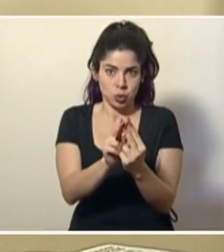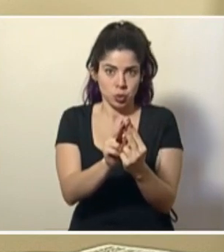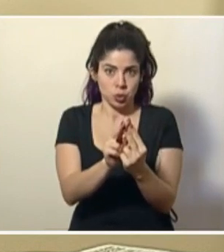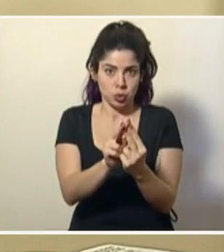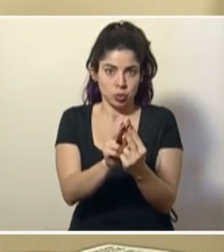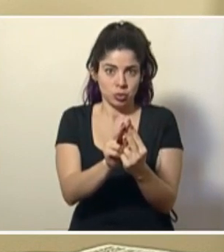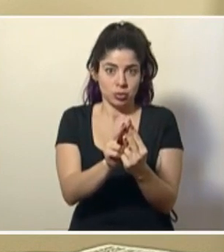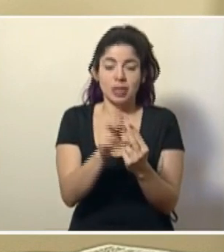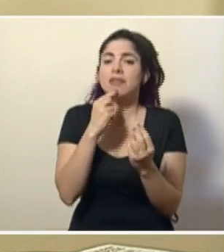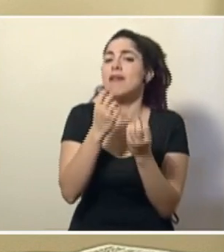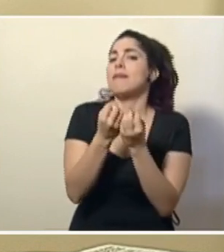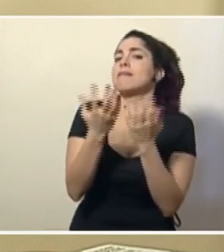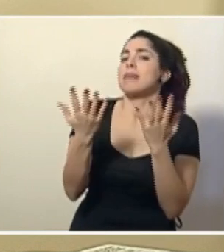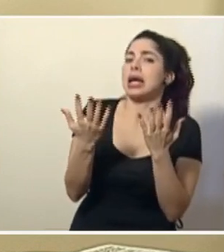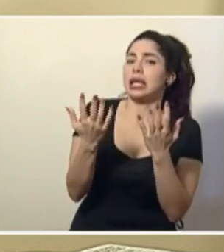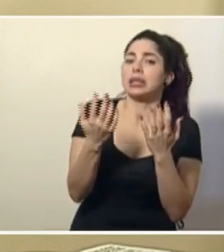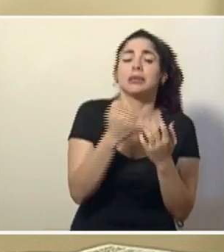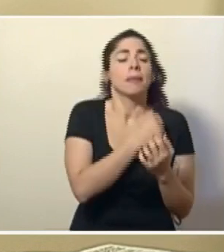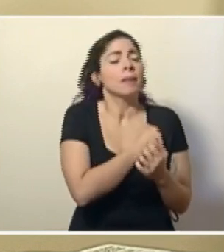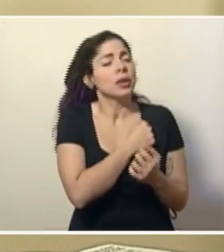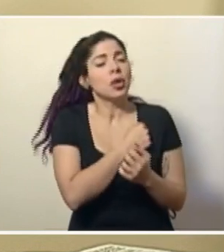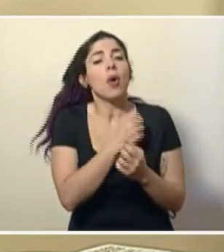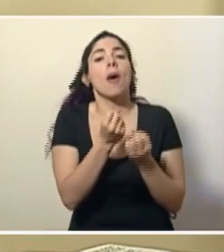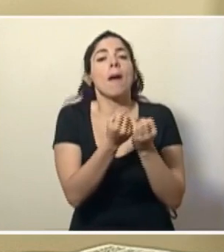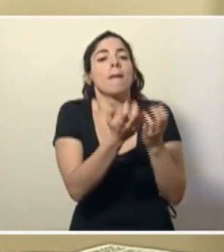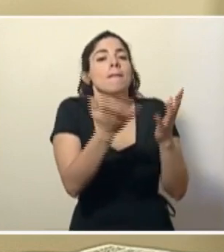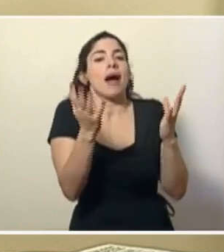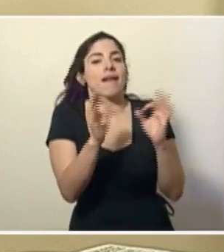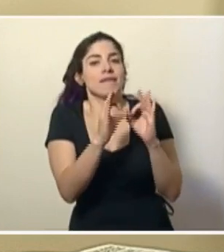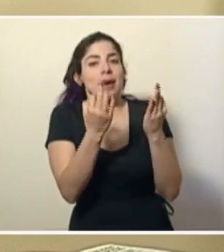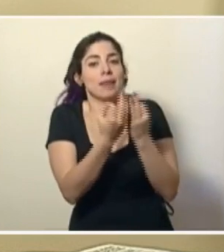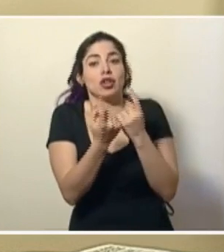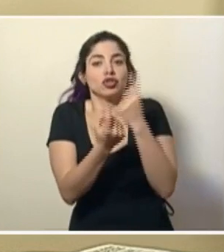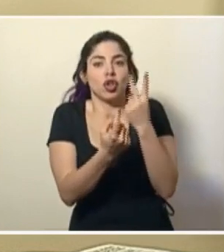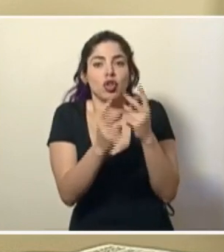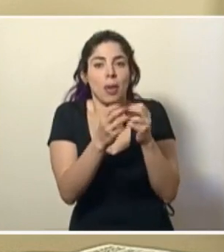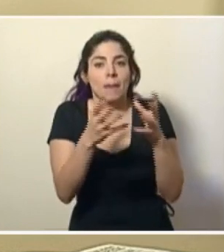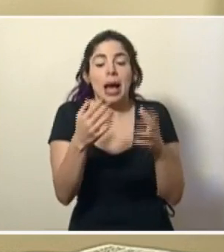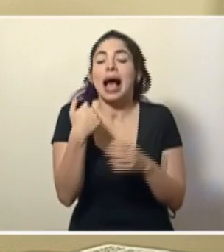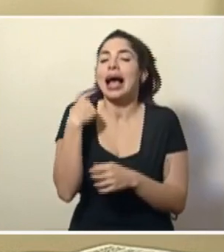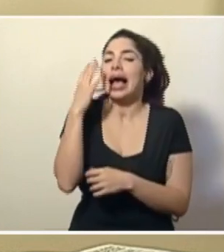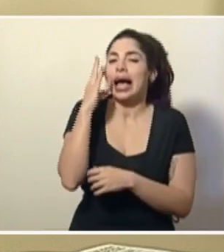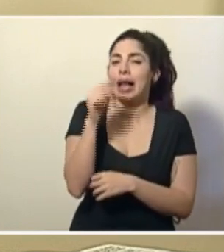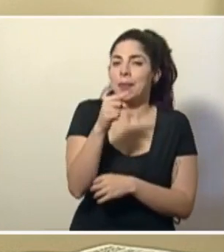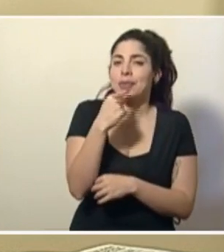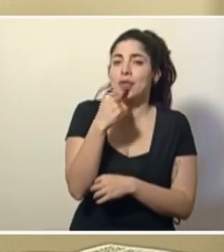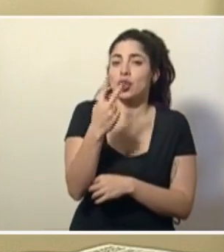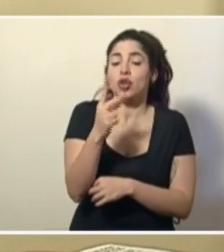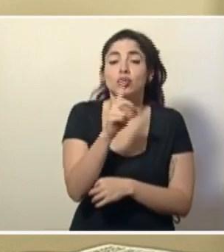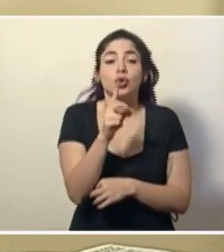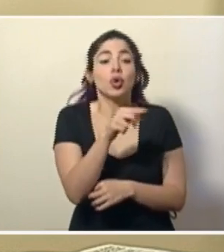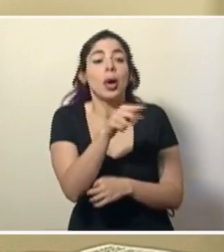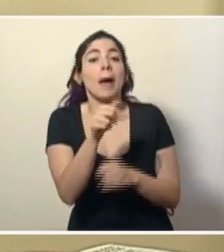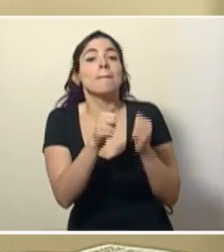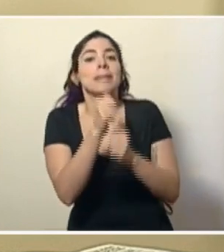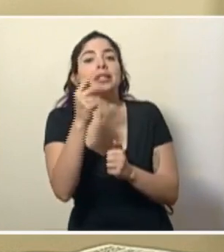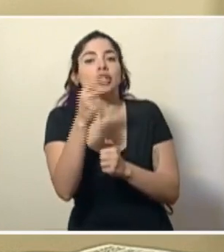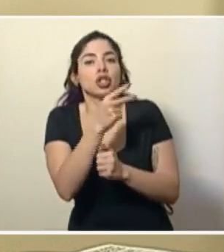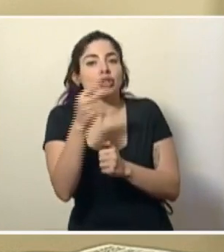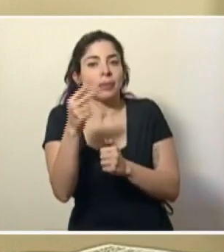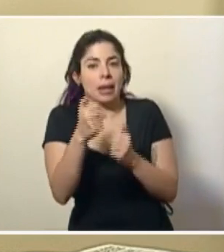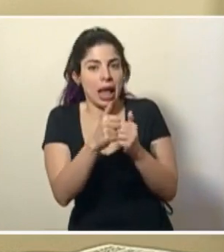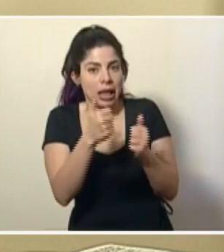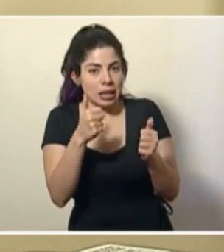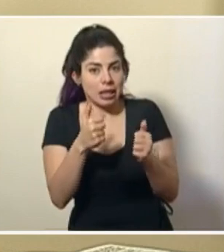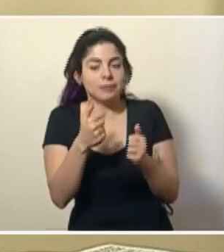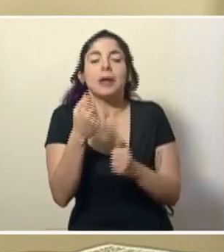Sí. Son varias, don Román. ¿Perdón? Son varias familias, no son solo dos. Ah, creí que habías dicho sí, dos. No, que llevan más de 2 semanas de